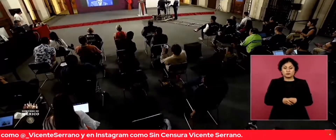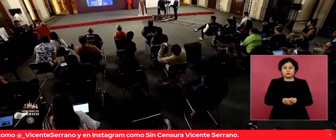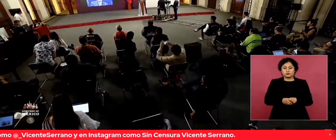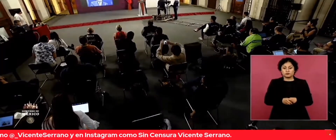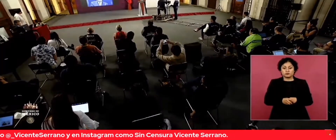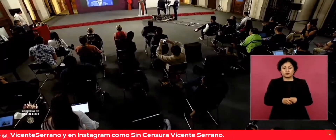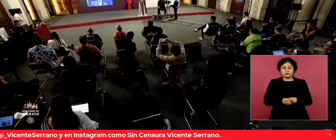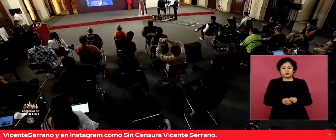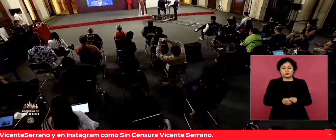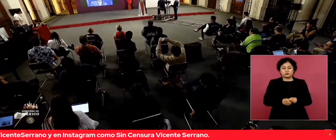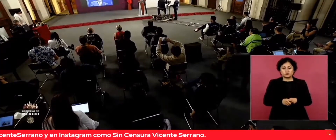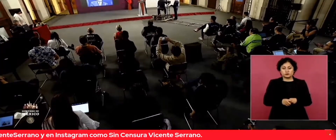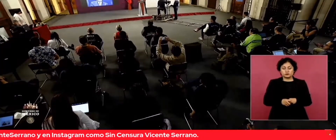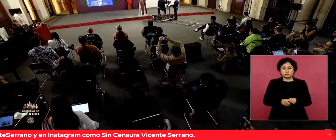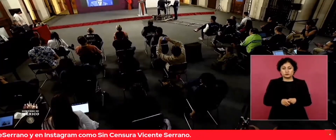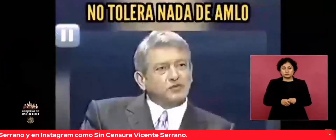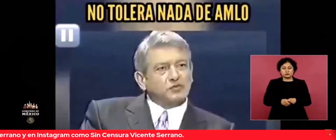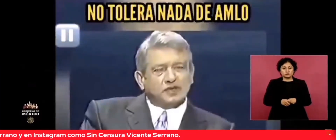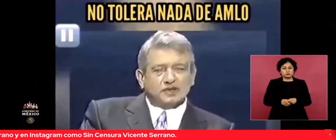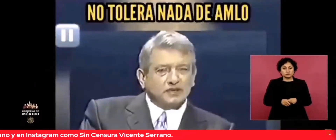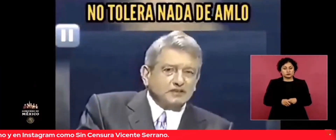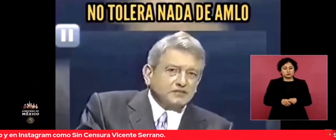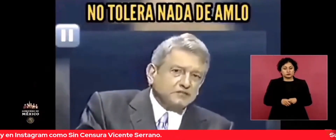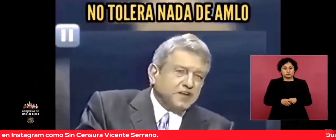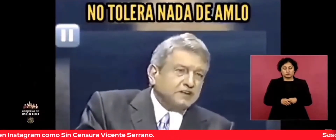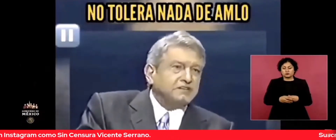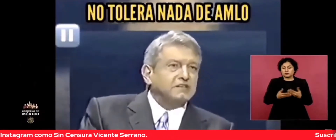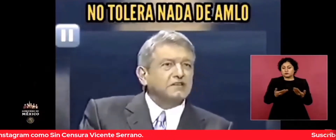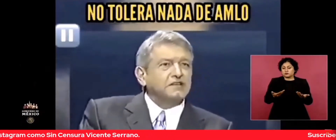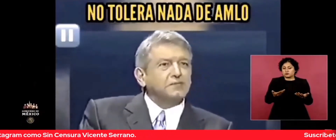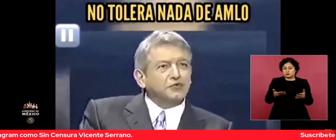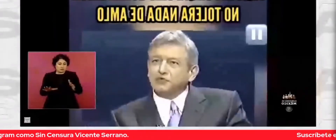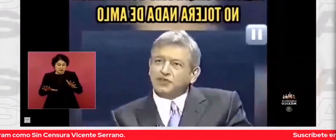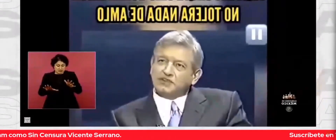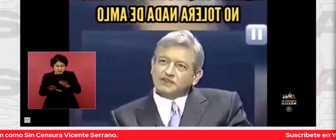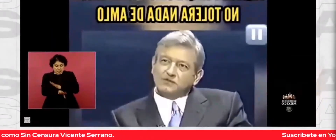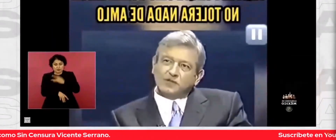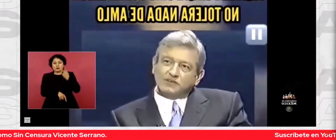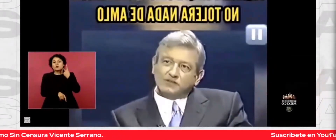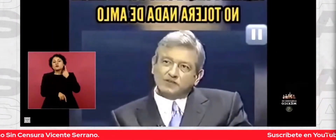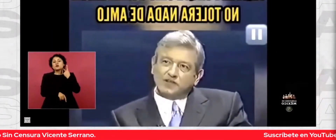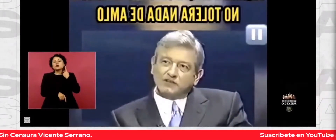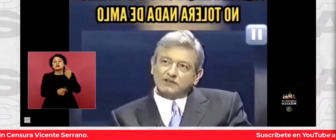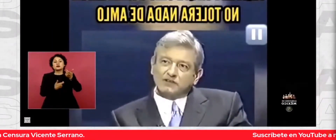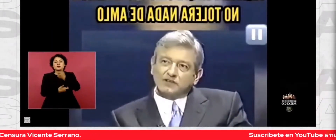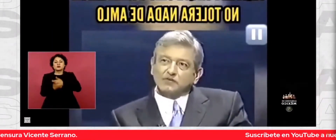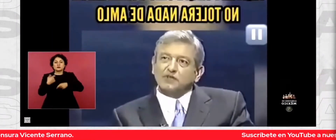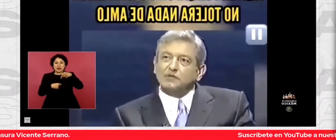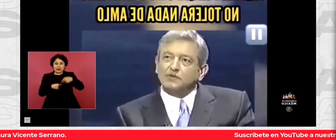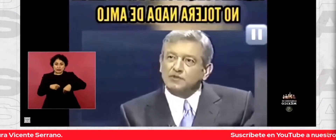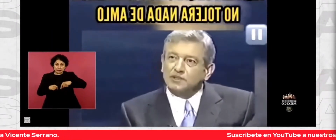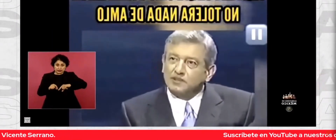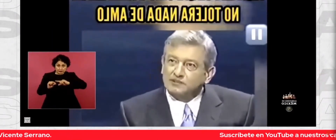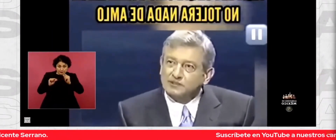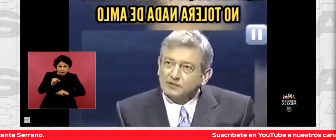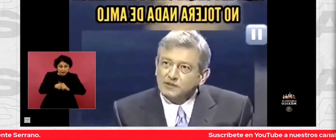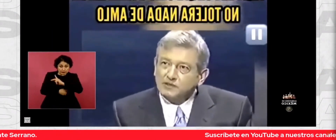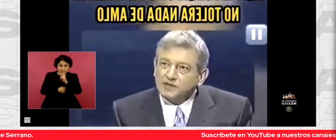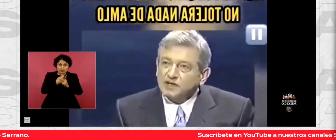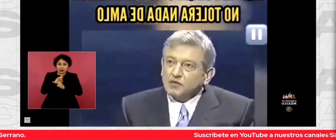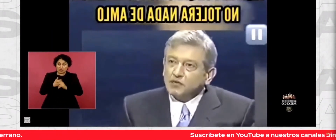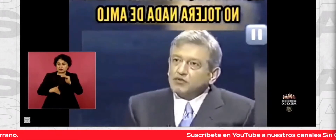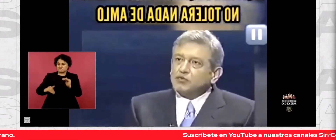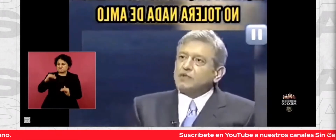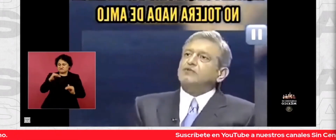O sea, que haya un cambio de política económica. Este es un país de profundas desigualdades sociales, ¿eh? Eso no debe de olvidarse, ¿no? O